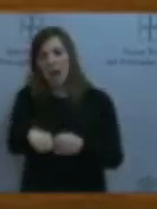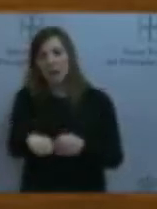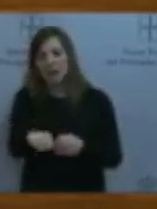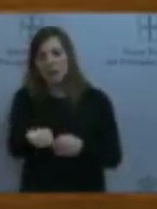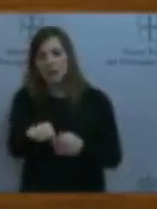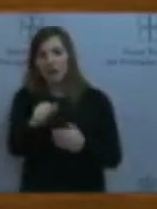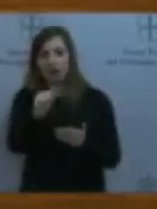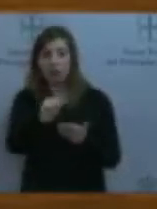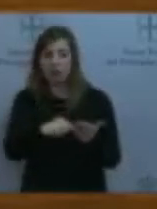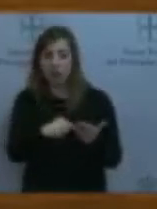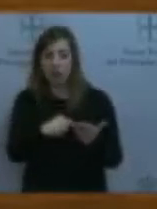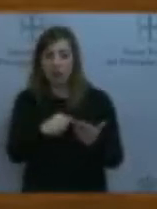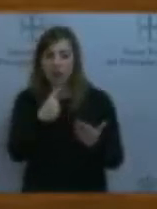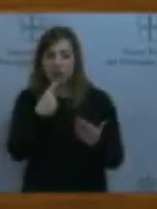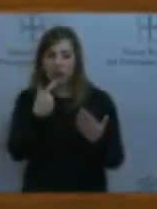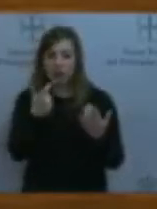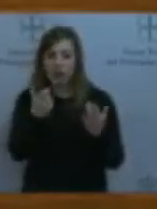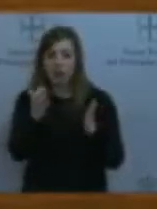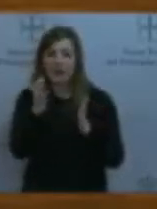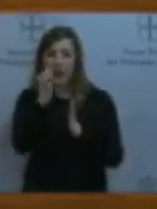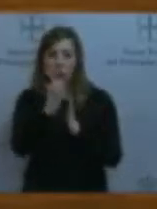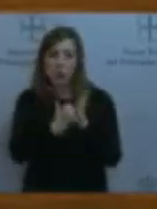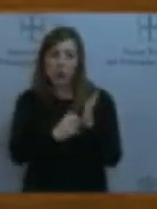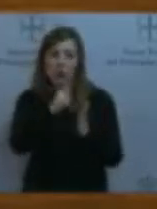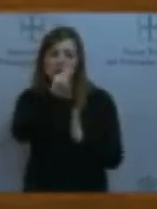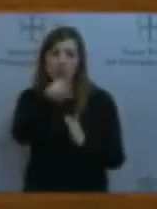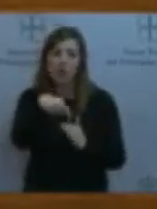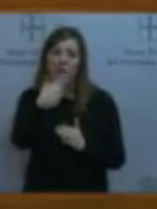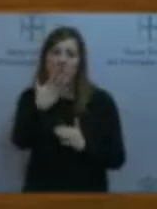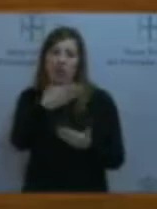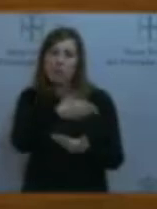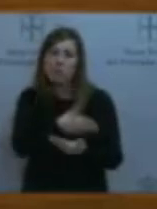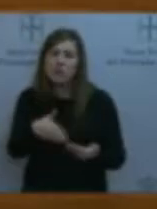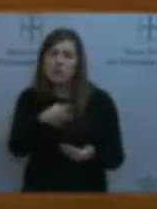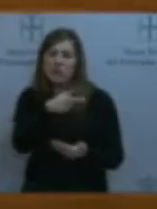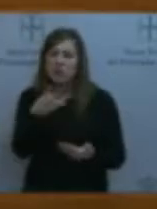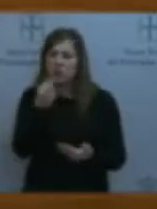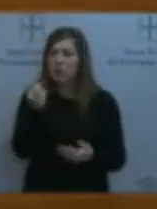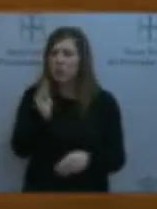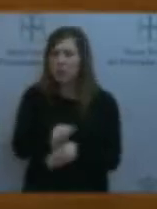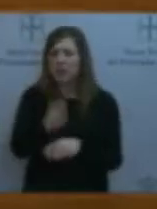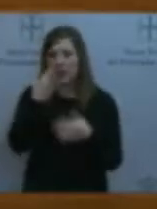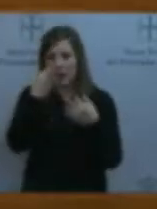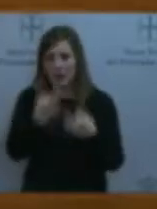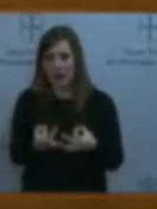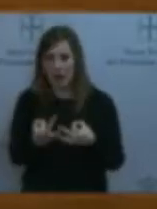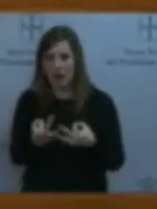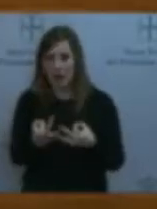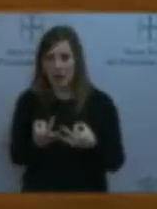la contratación. Es que hay una reducción neta de 2,5 millones de euros para la dotación real.